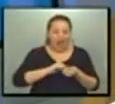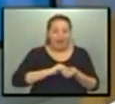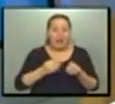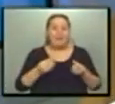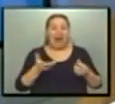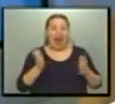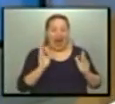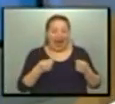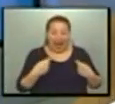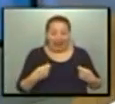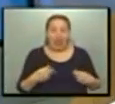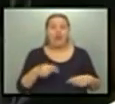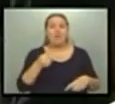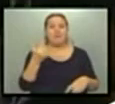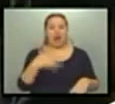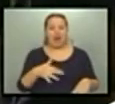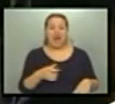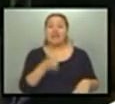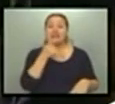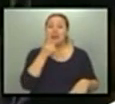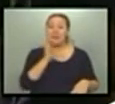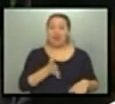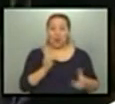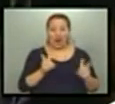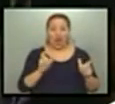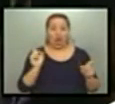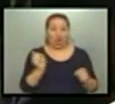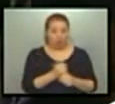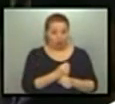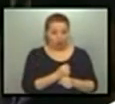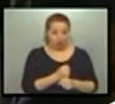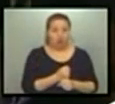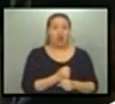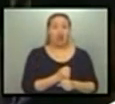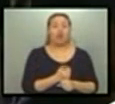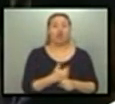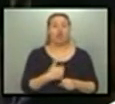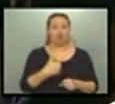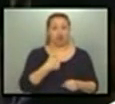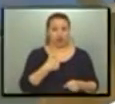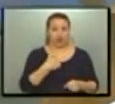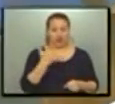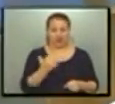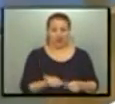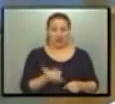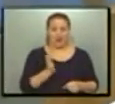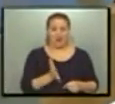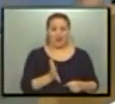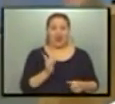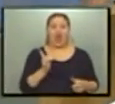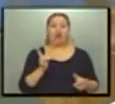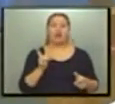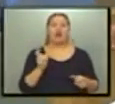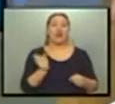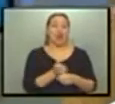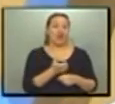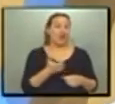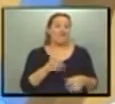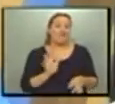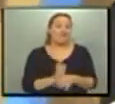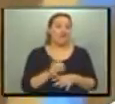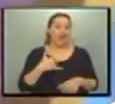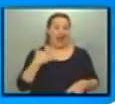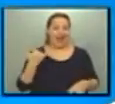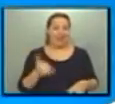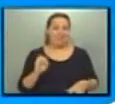Igualmente, digo, si los jeans se usan rotos, ¿no? Sí. Yo tengo los pantalones rotos, digo. Yo estoy a la moda, me siento a la moda ahora,